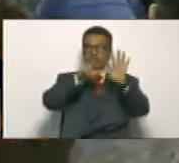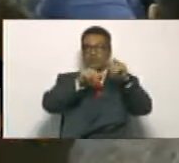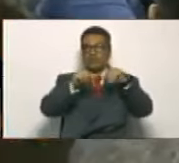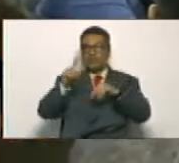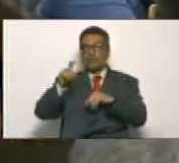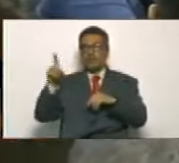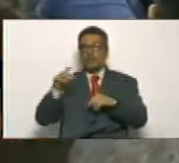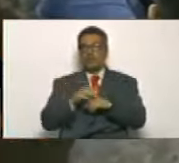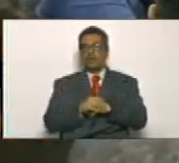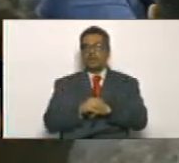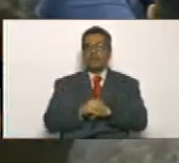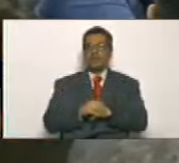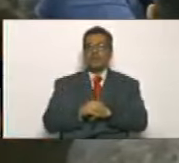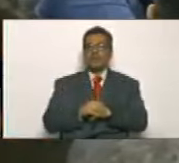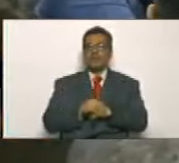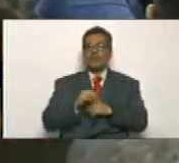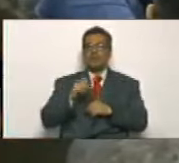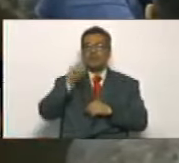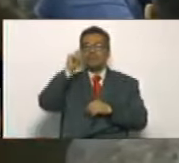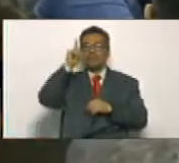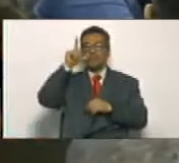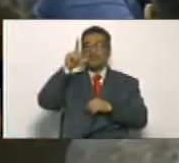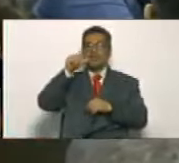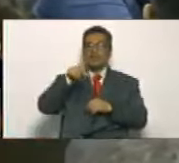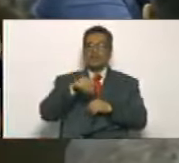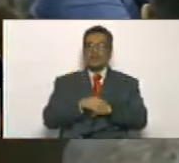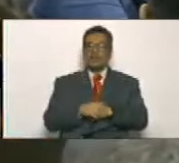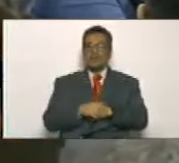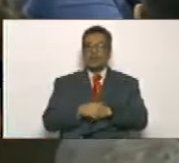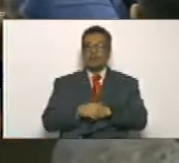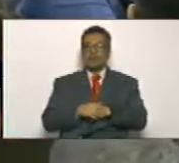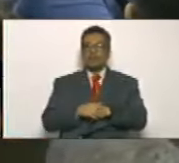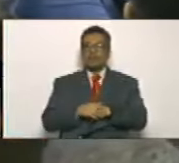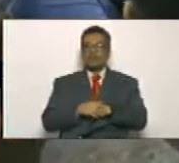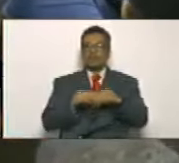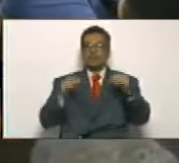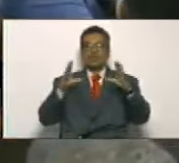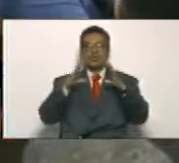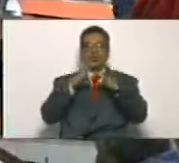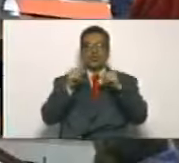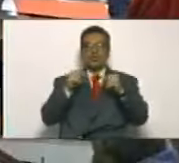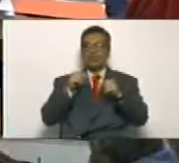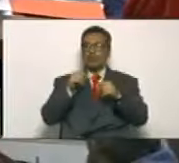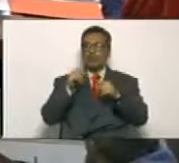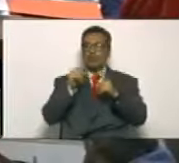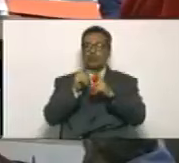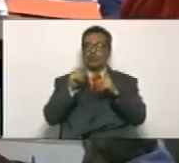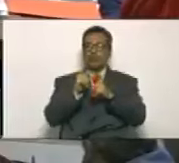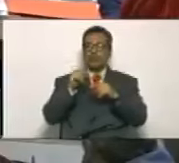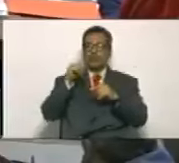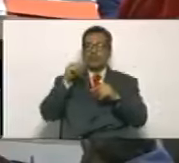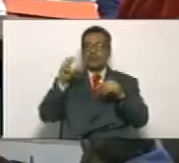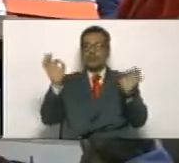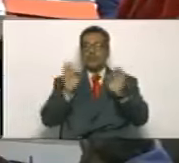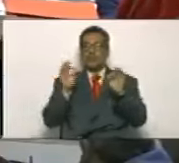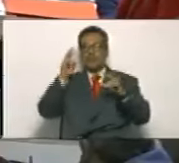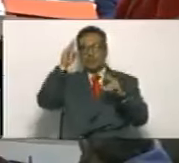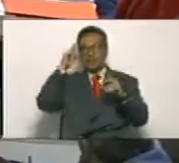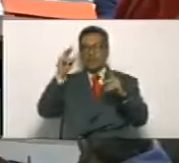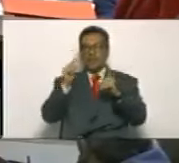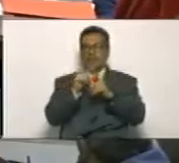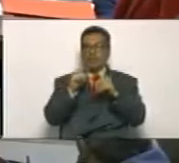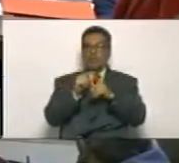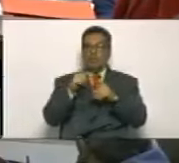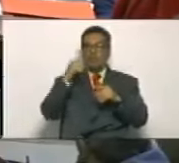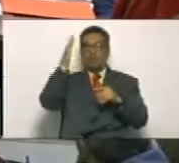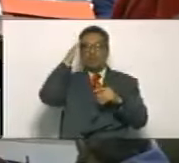1811. Y es increíble todas las frases, los desconocimientos. A veces